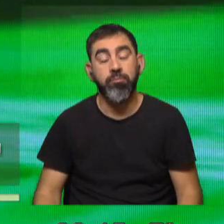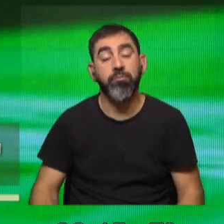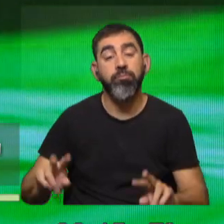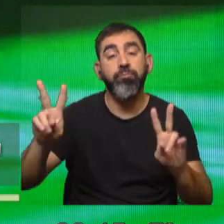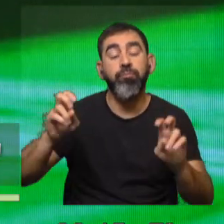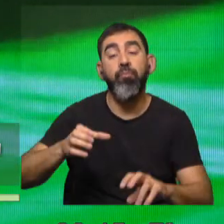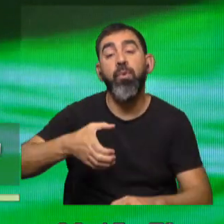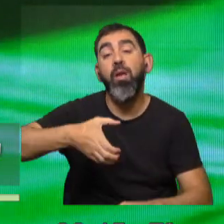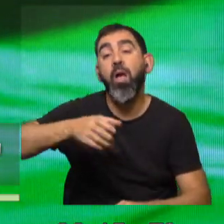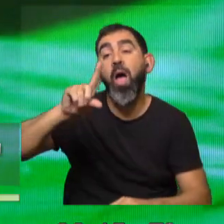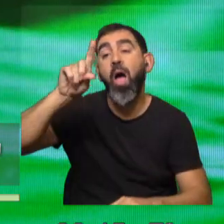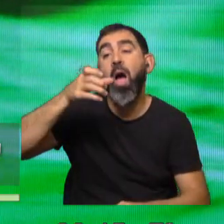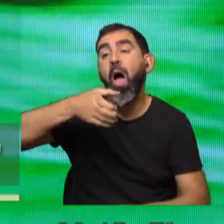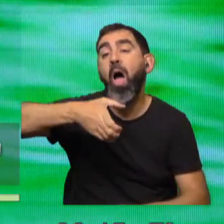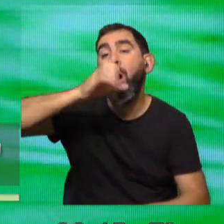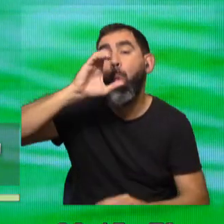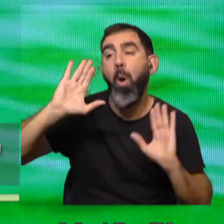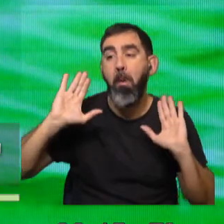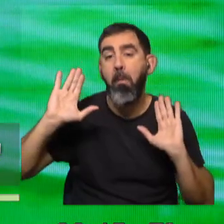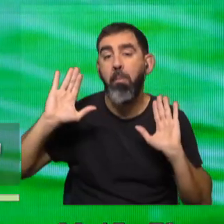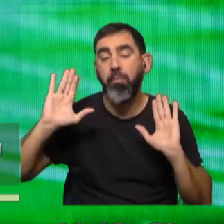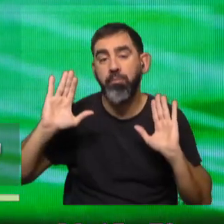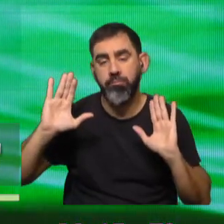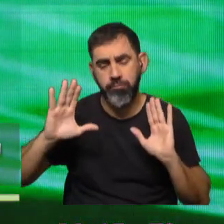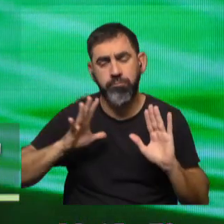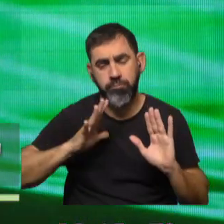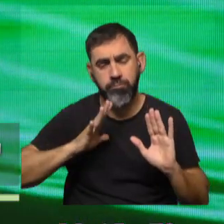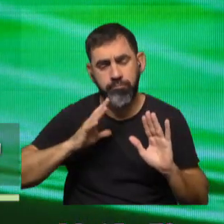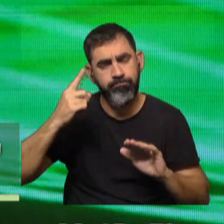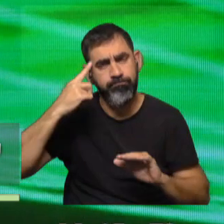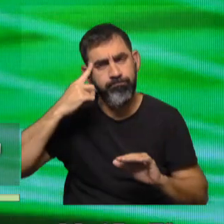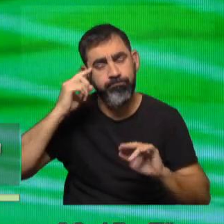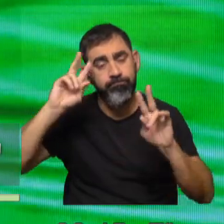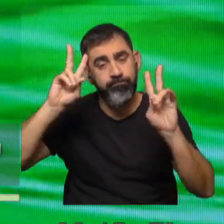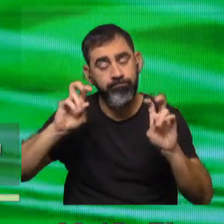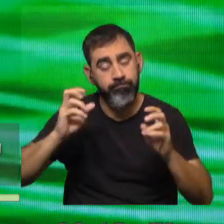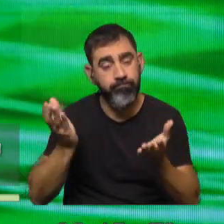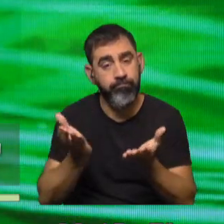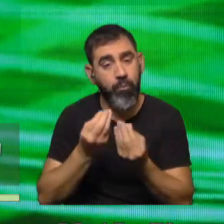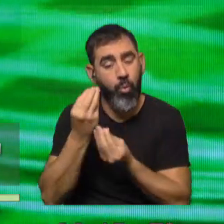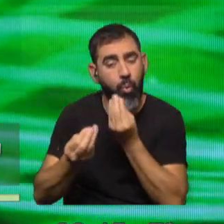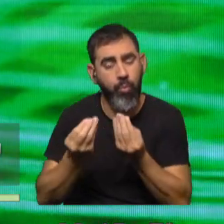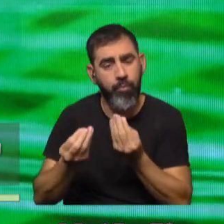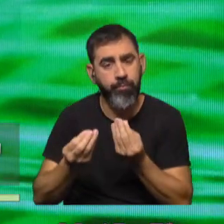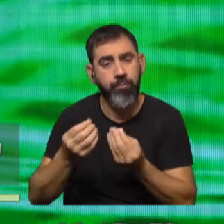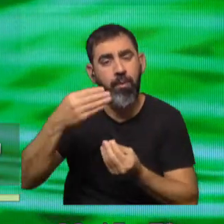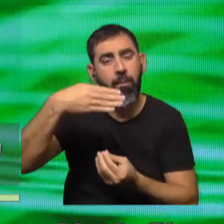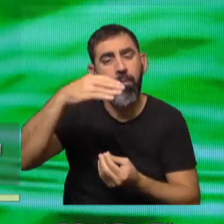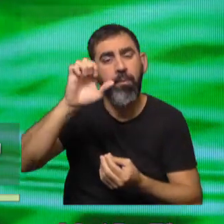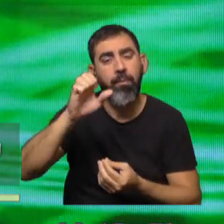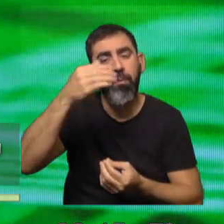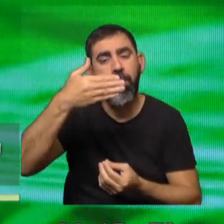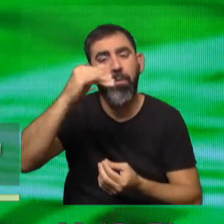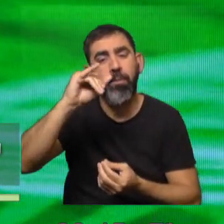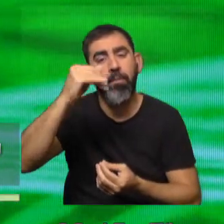agua bebible que eso va a dar para enorme cantidad de reflexiones académicas de cómo pudo haberse